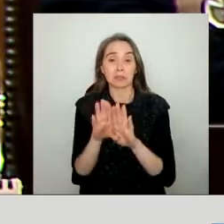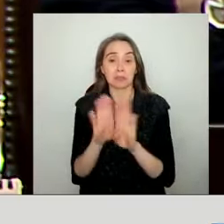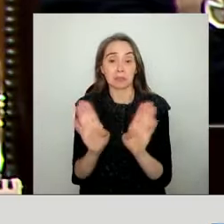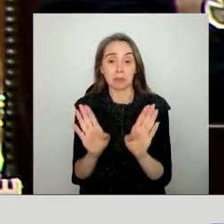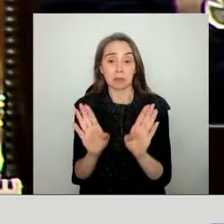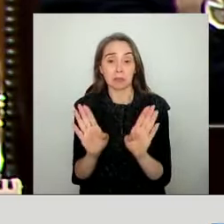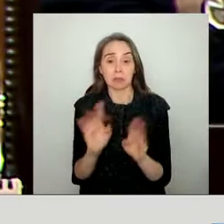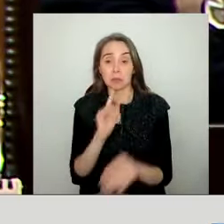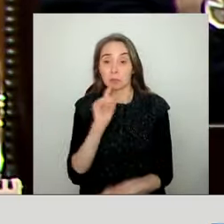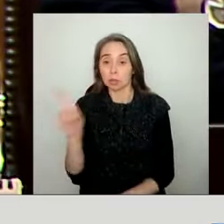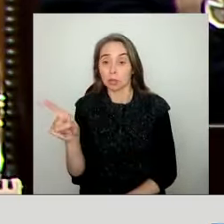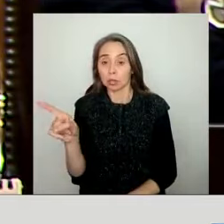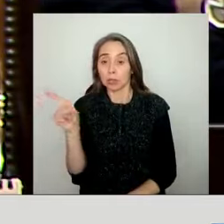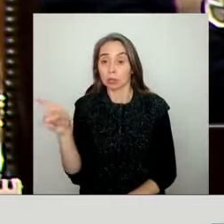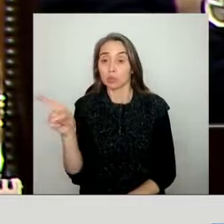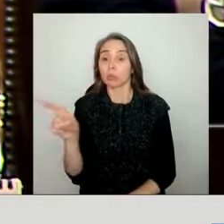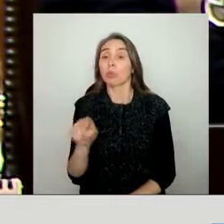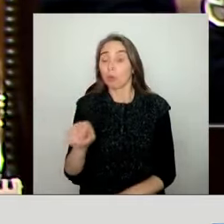tienen que